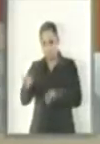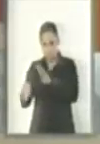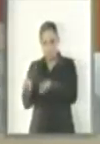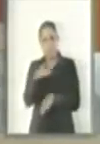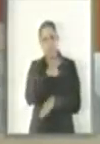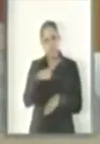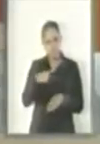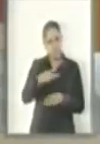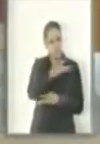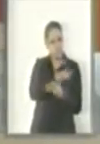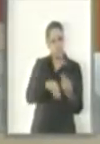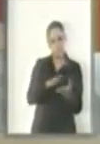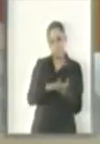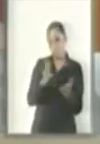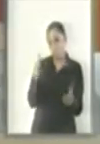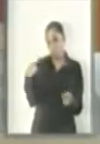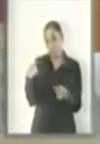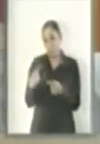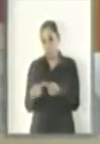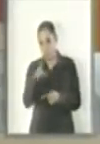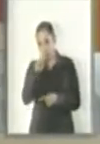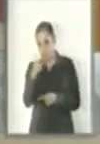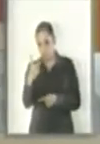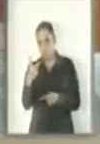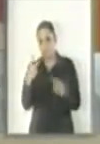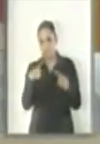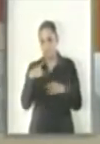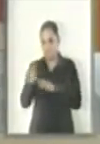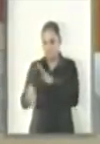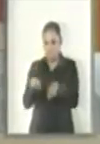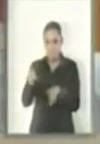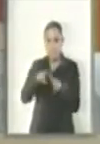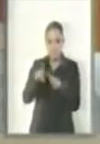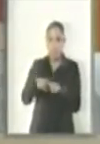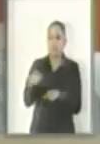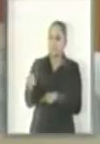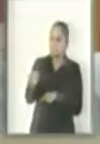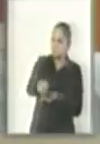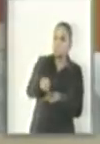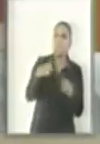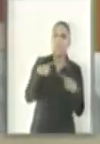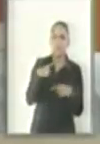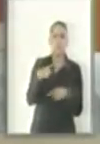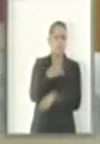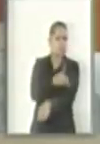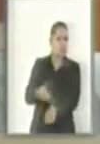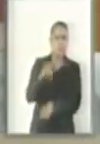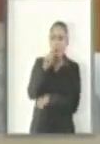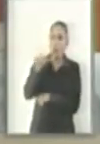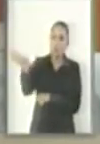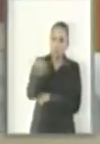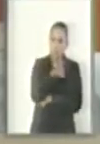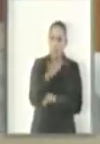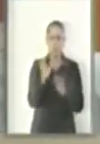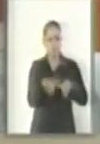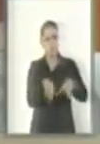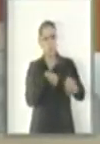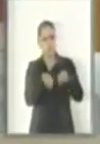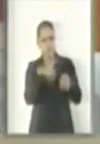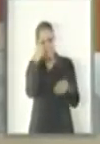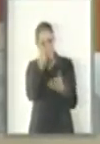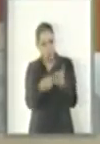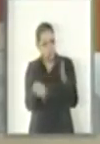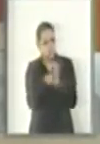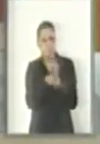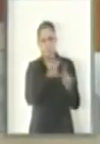hasta el momento una plaza de trabajo permanente con el propósito de garantizar el sustento